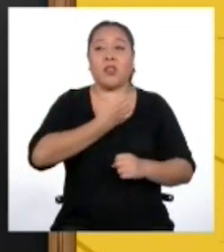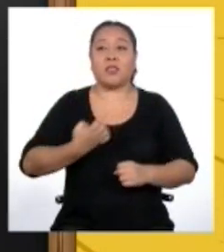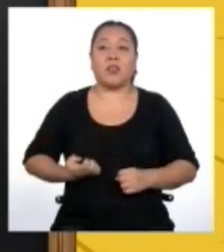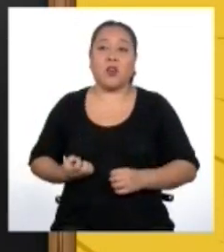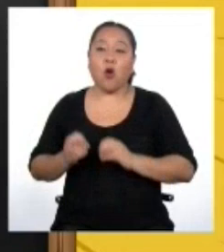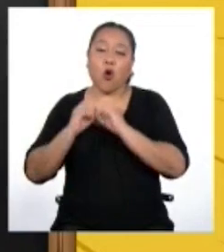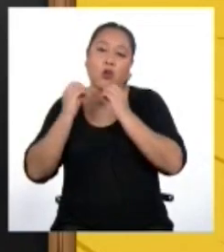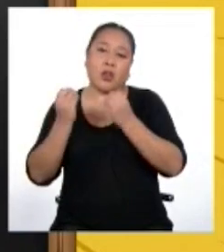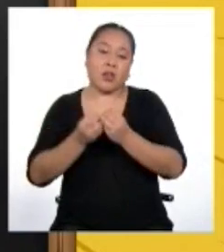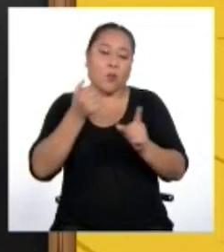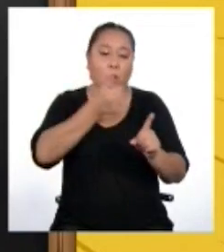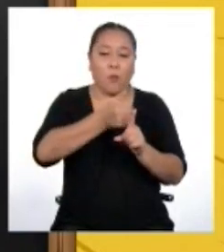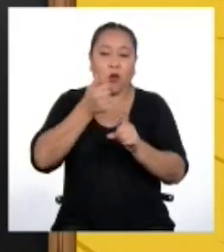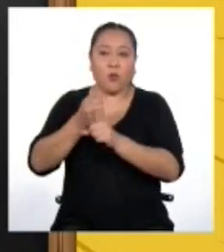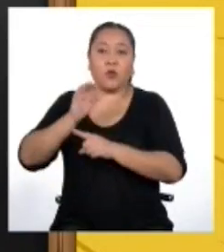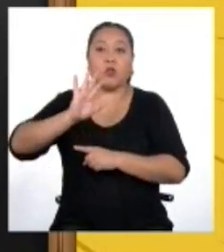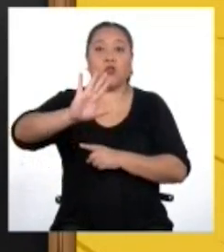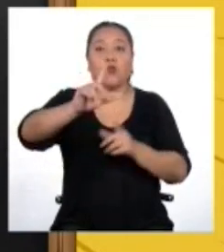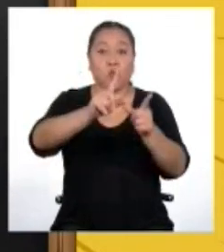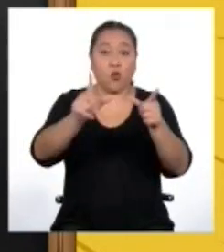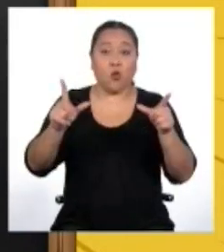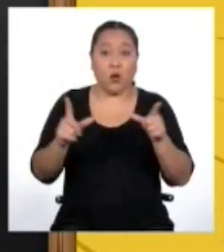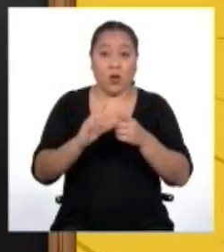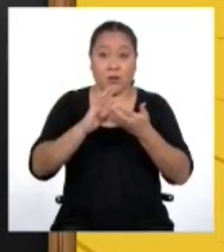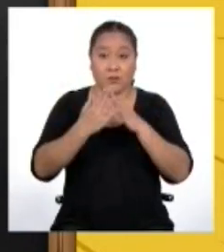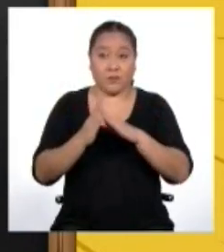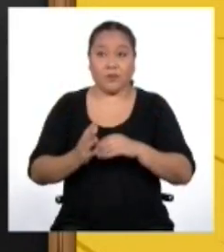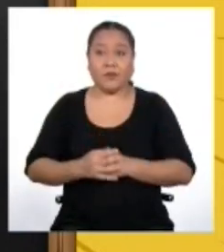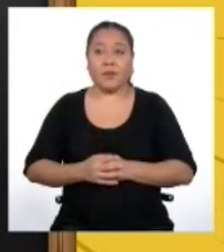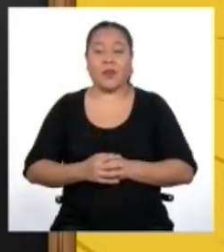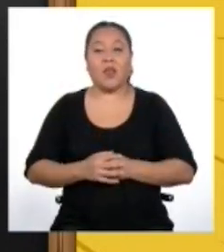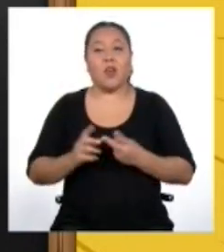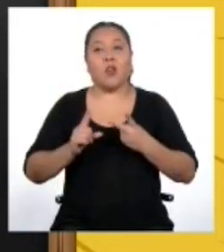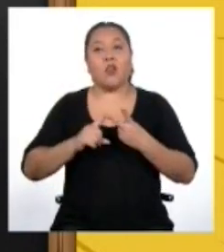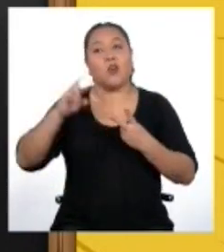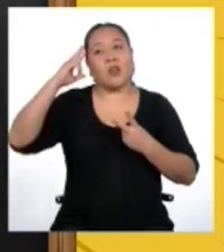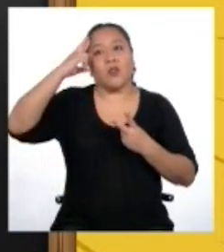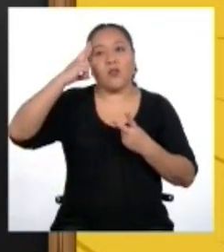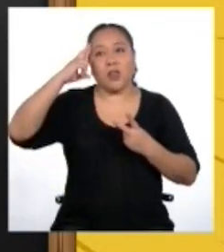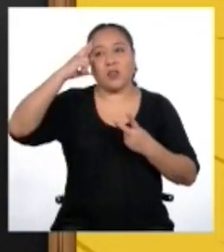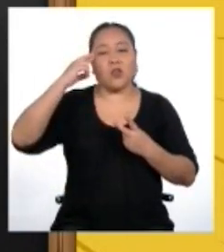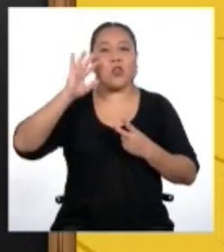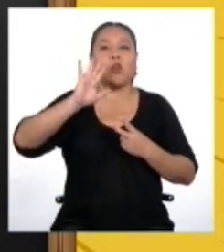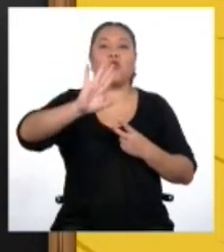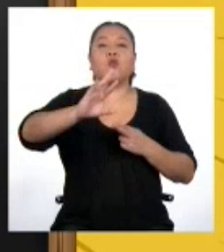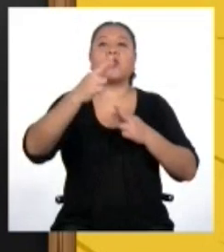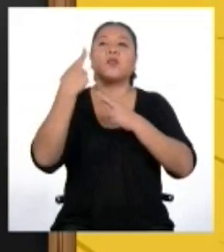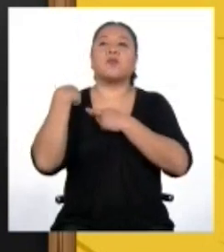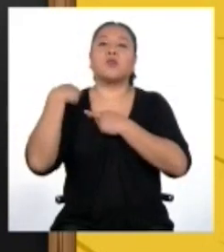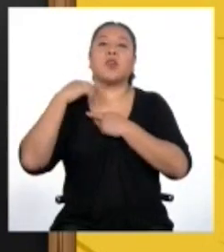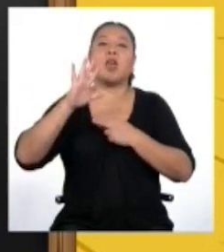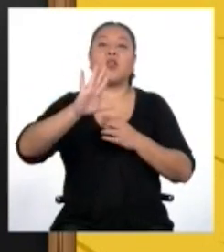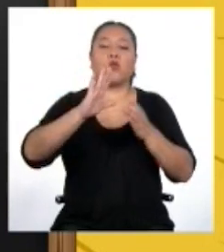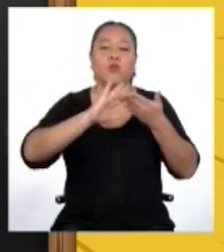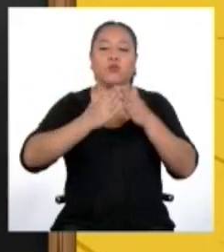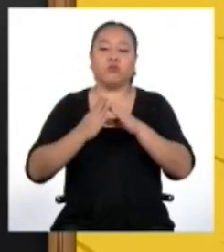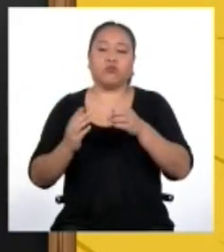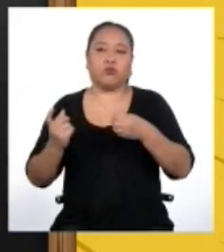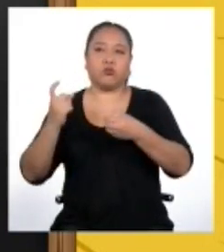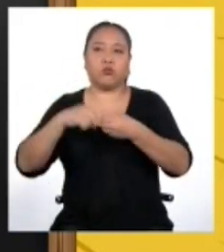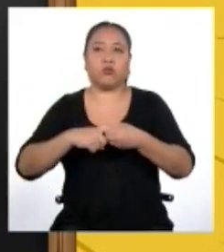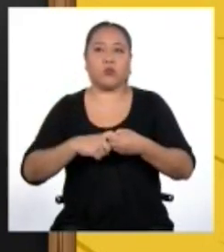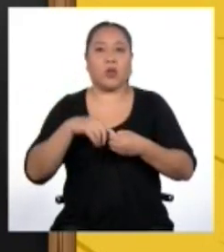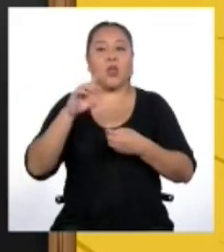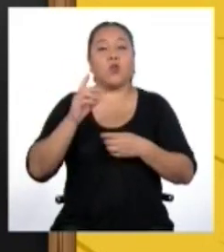organismos autónomos en tu distrito. 2. Reflexionar sobre tu rol en tu localidad bajo un